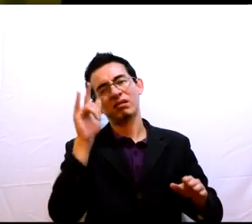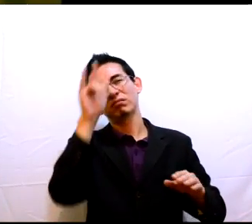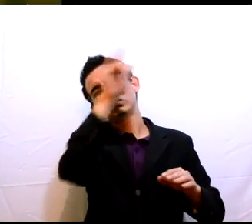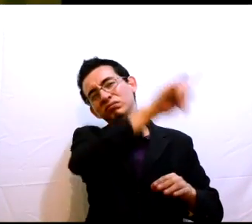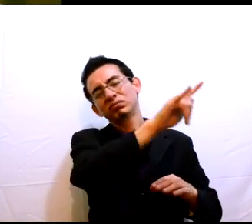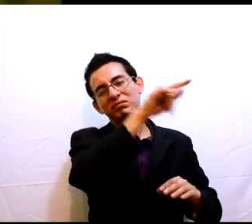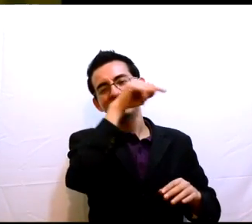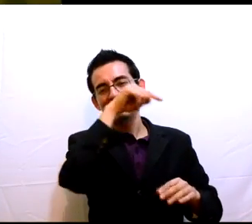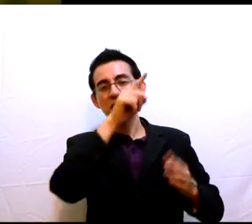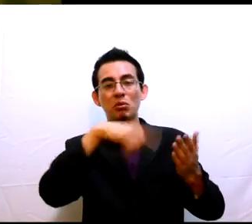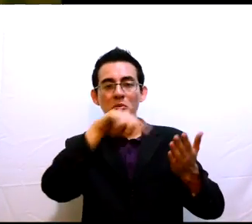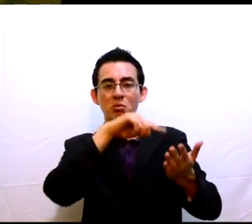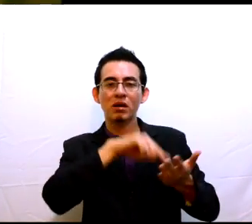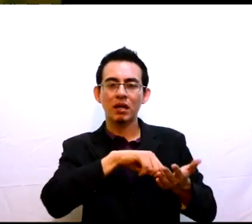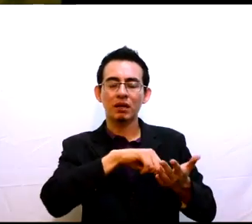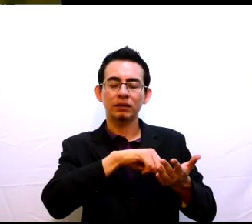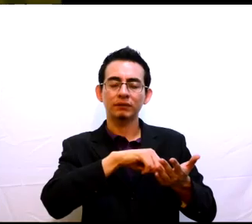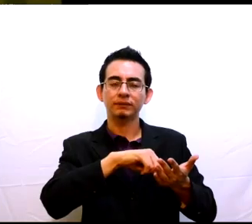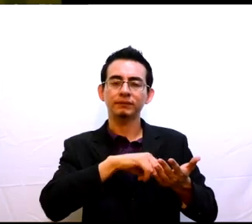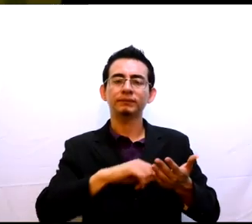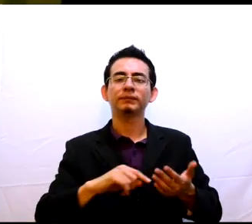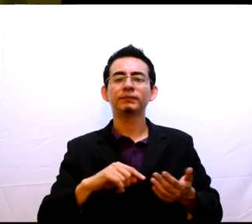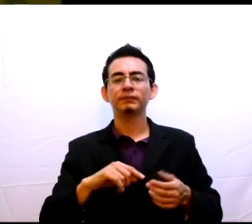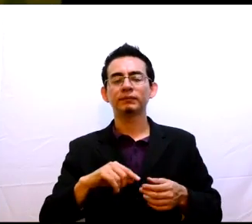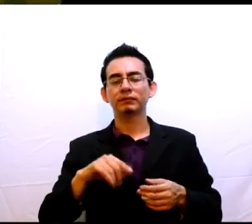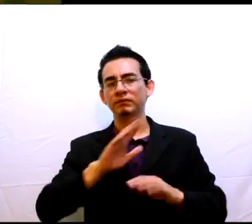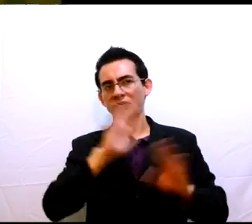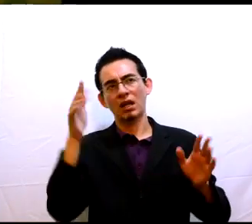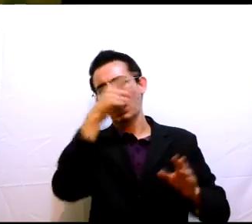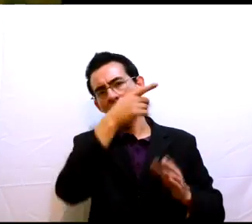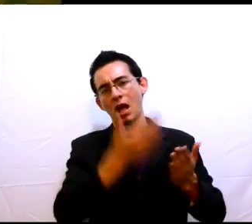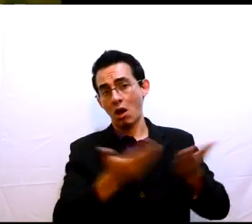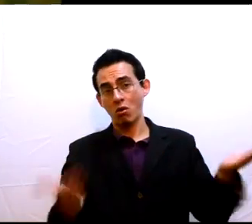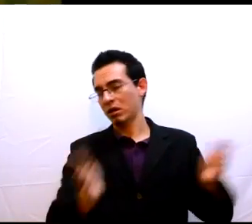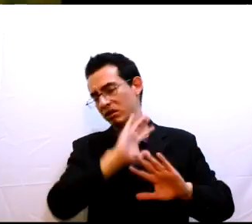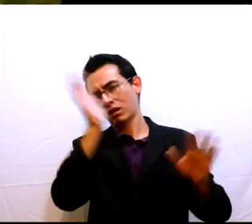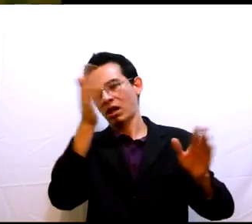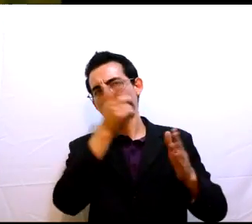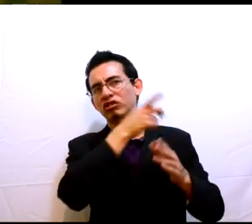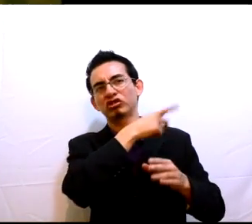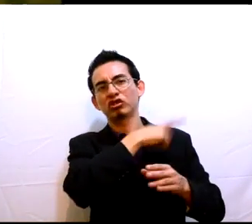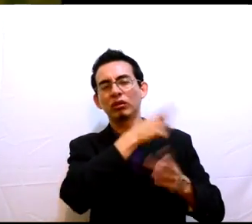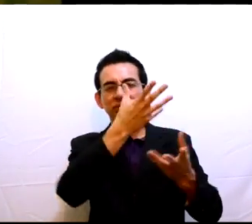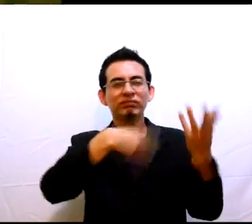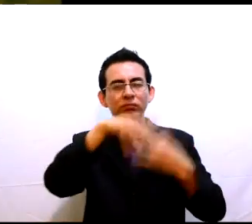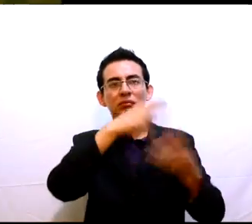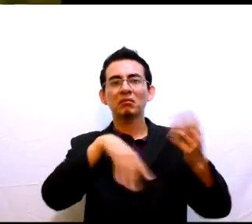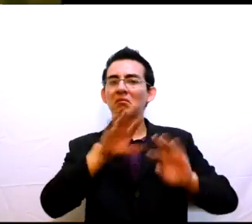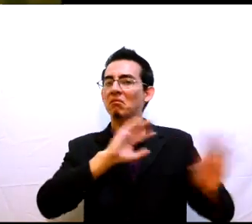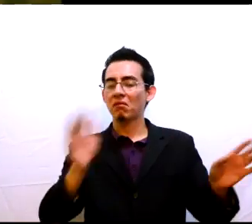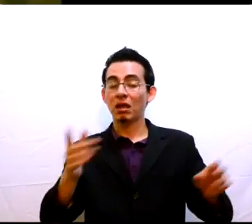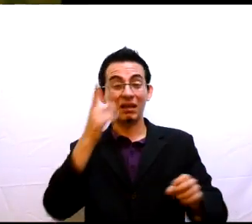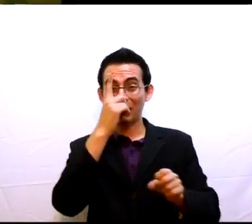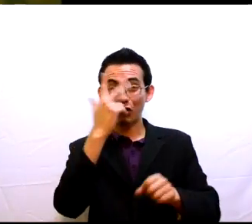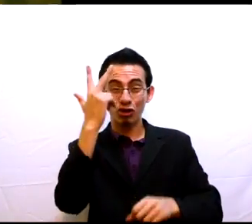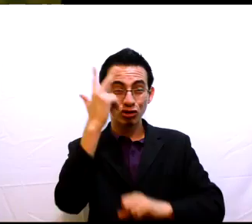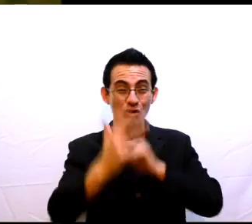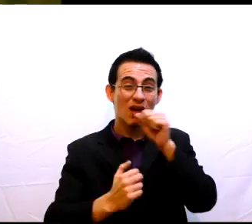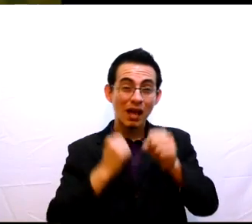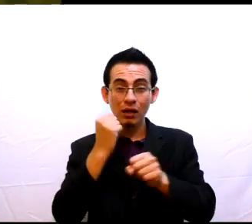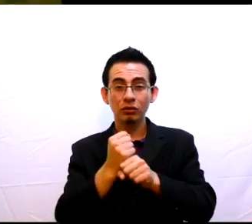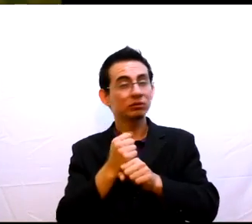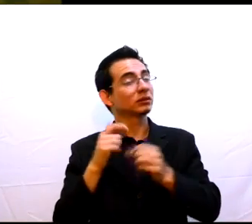sostiene ya ya ya no le enviamos 100% pero los primeros ocho años sí